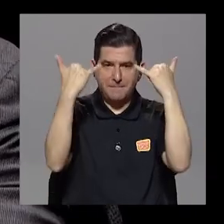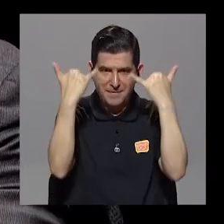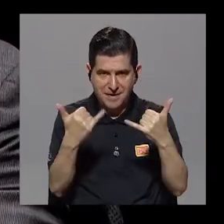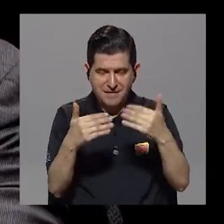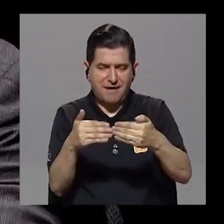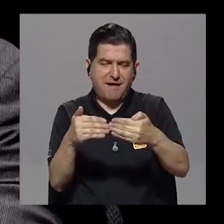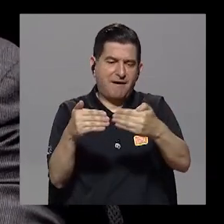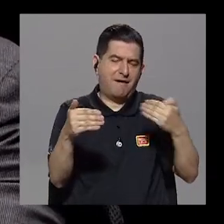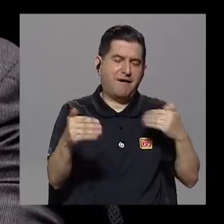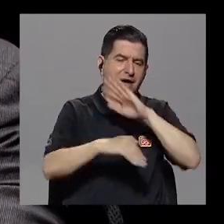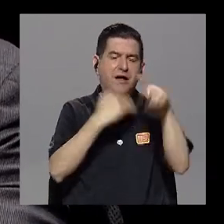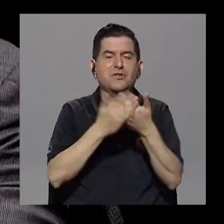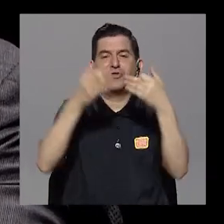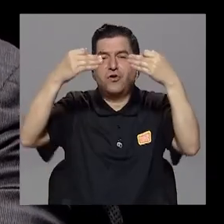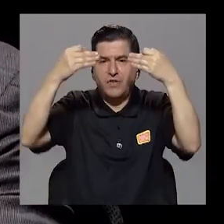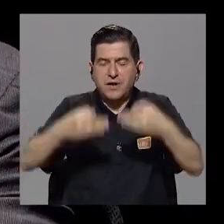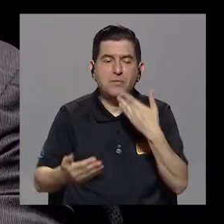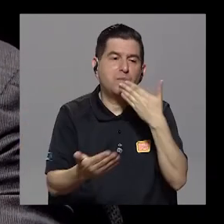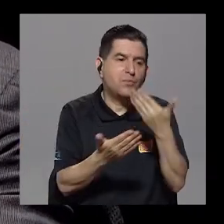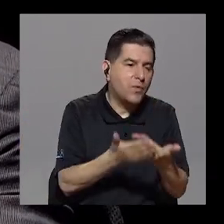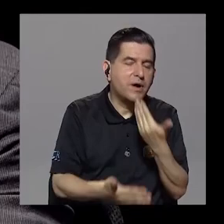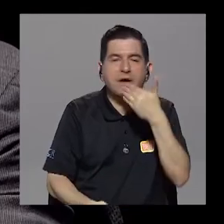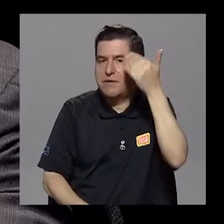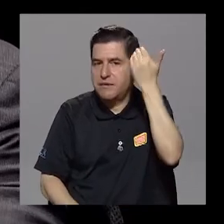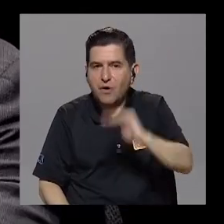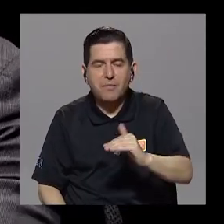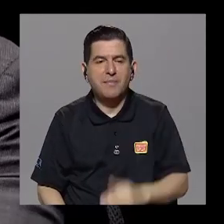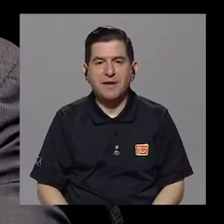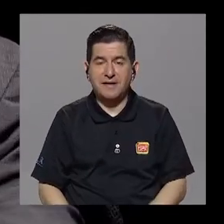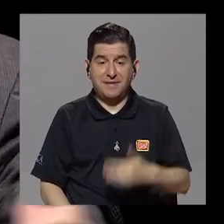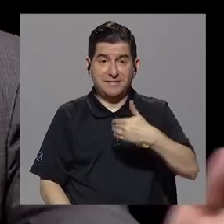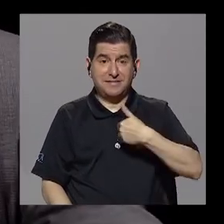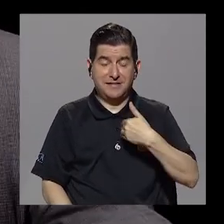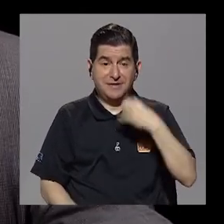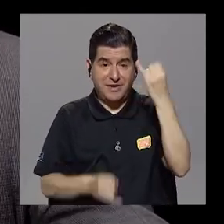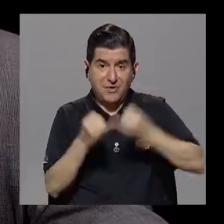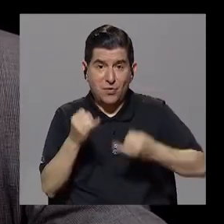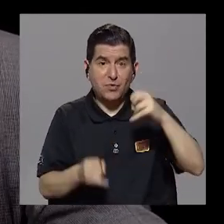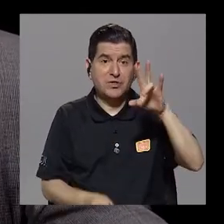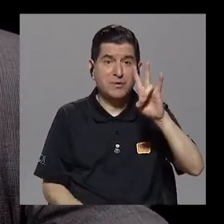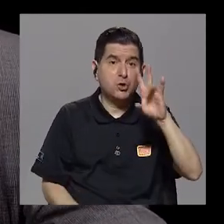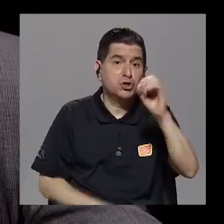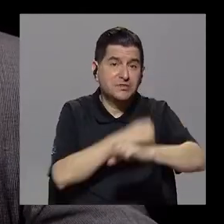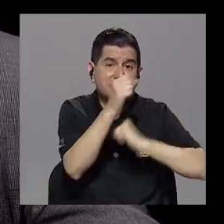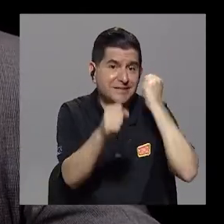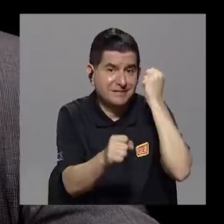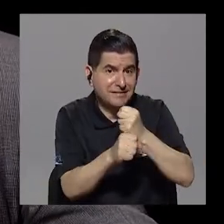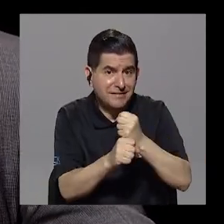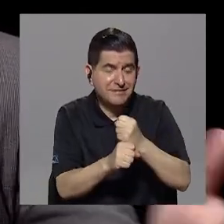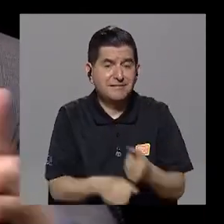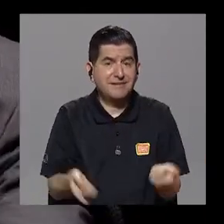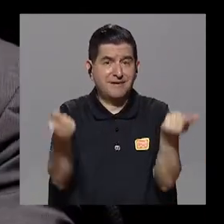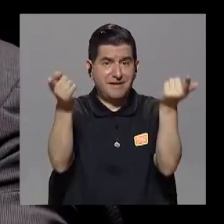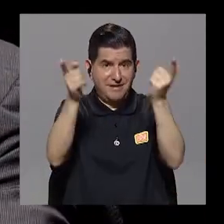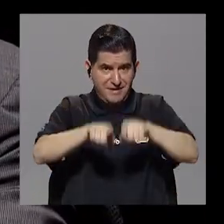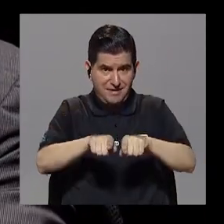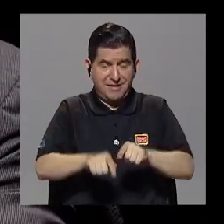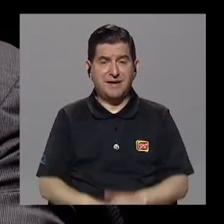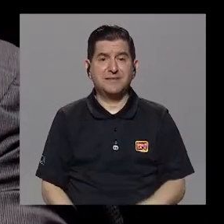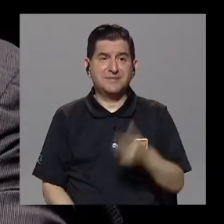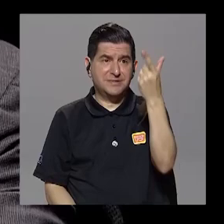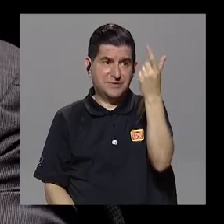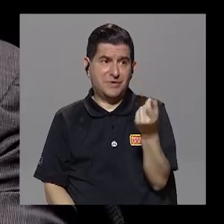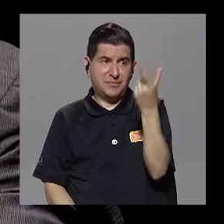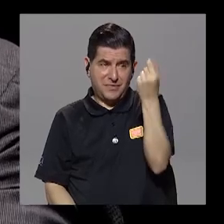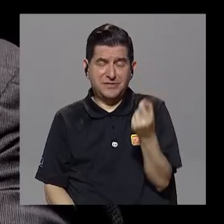ya arrastra todas las decisiones, buenas o malas, que se han tomado durante los últimos 70 años, en el caso de